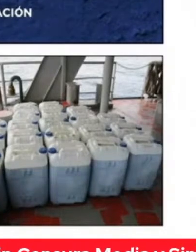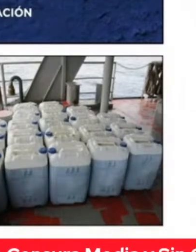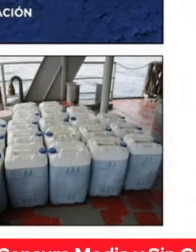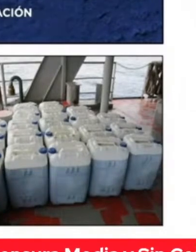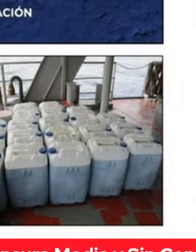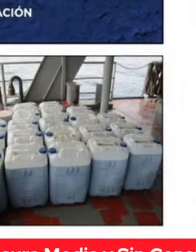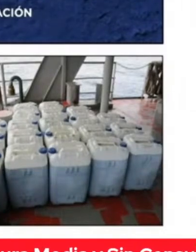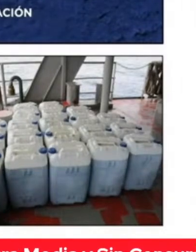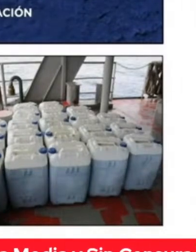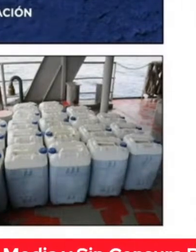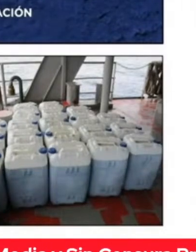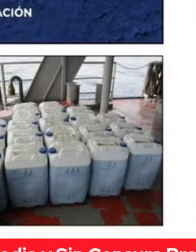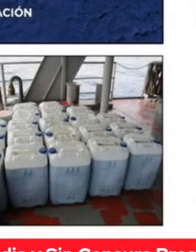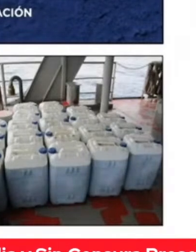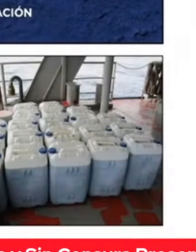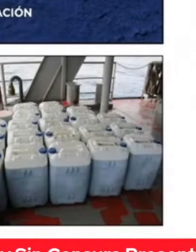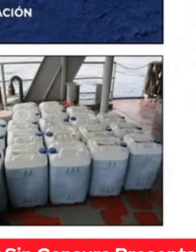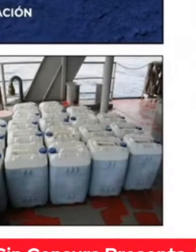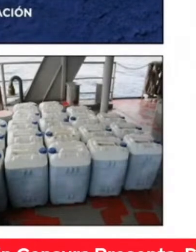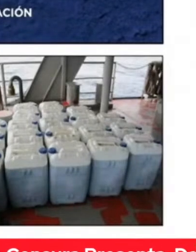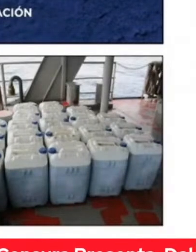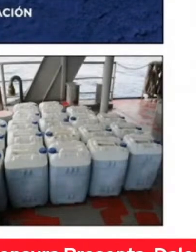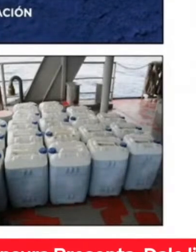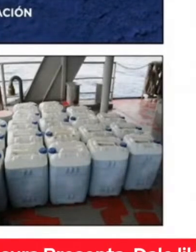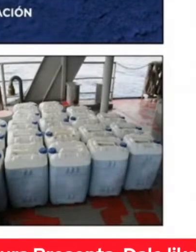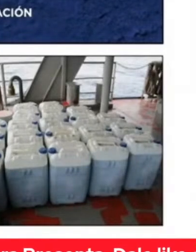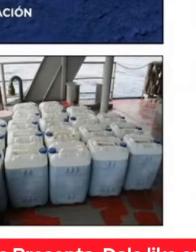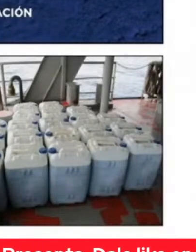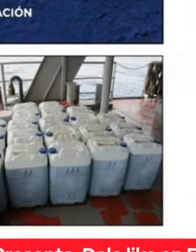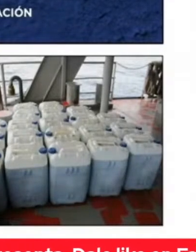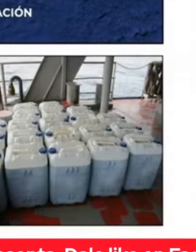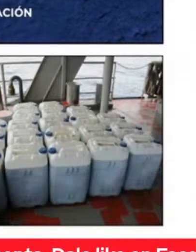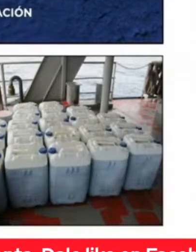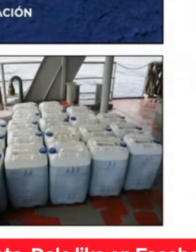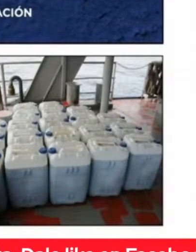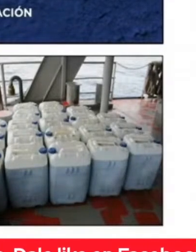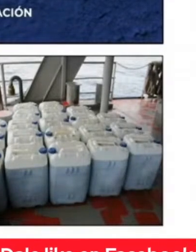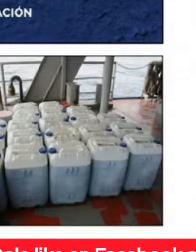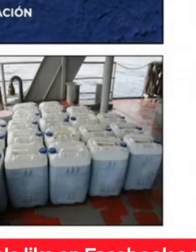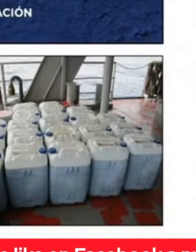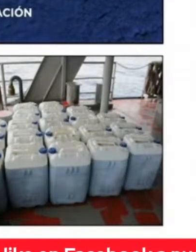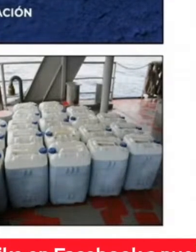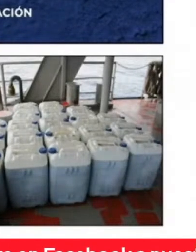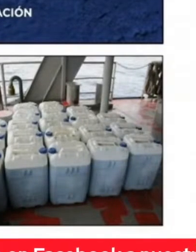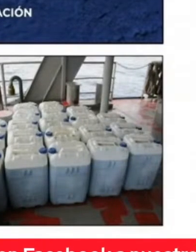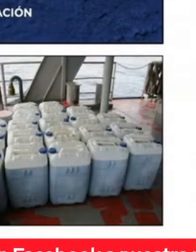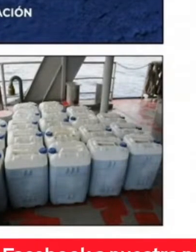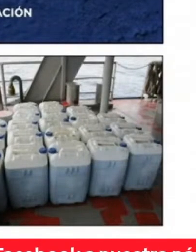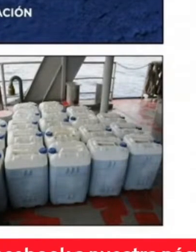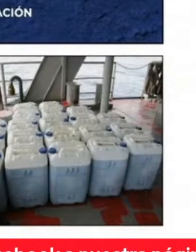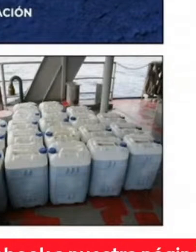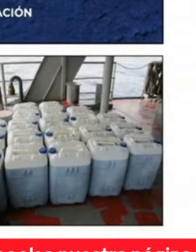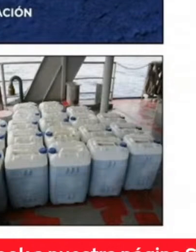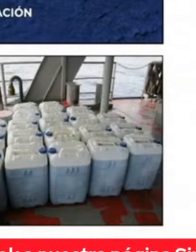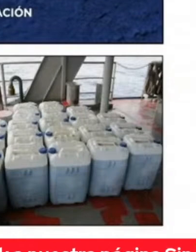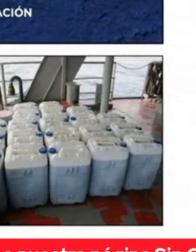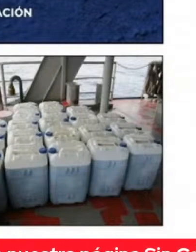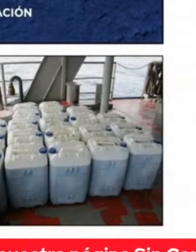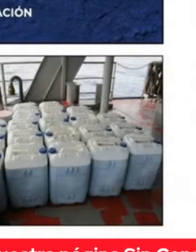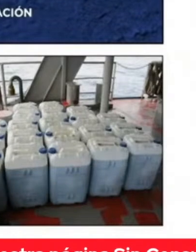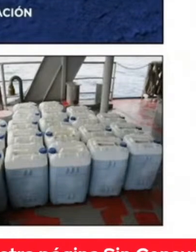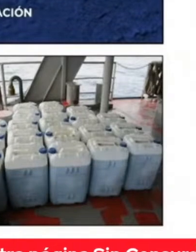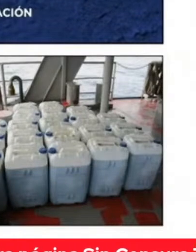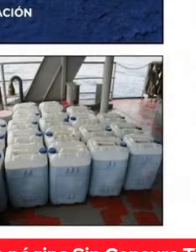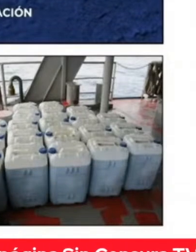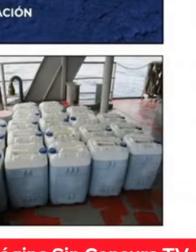nacionalidad mexicana estos embarcaciones las utilizan para llevarle el combustible a embarcaciones que vienen de Sudamérica